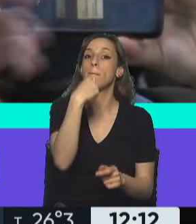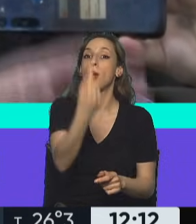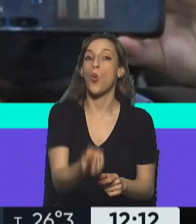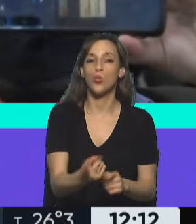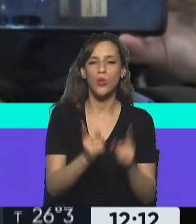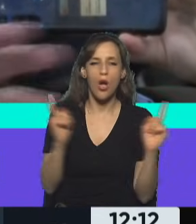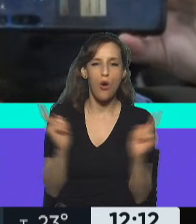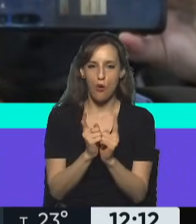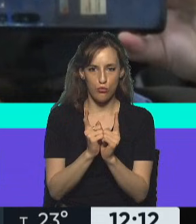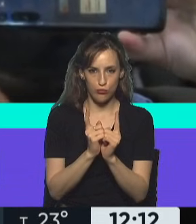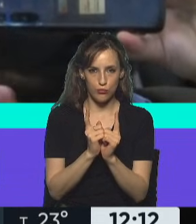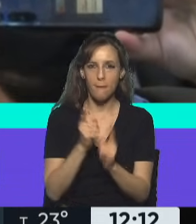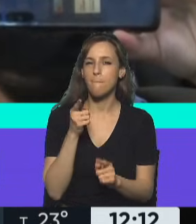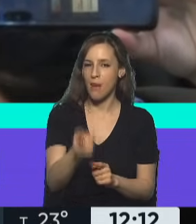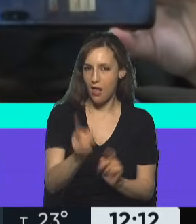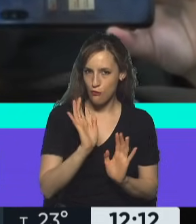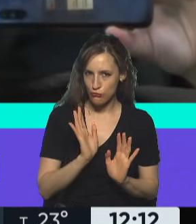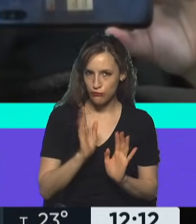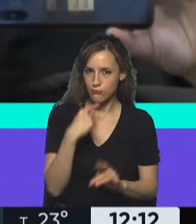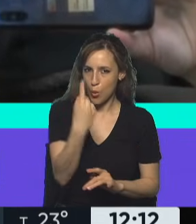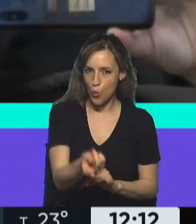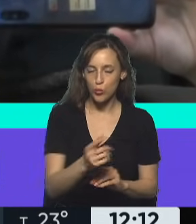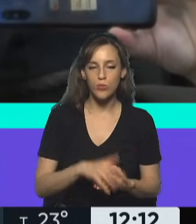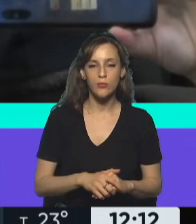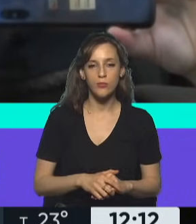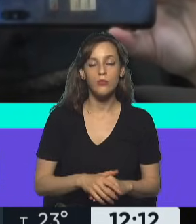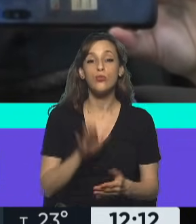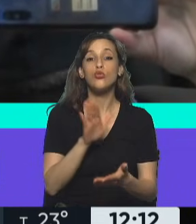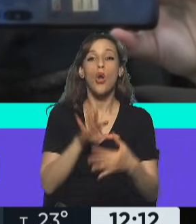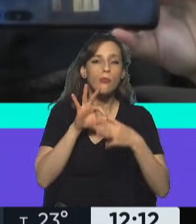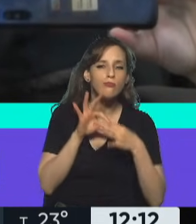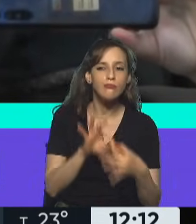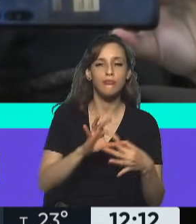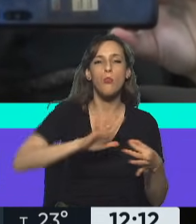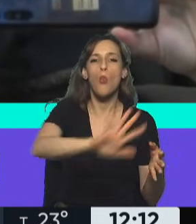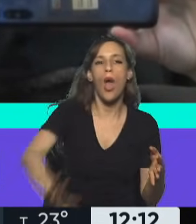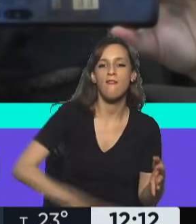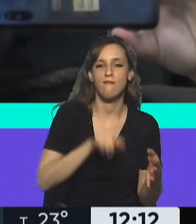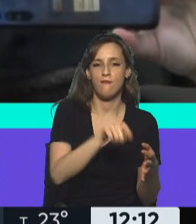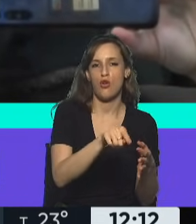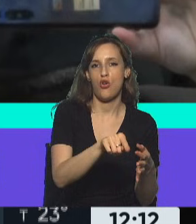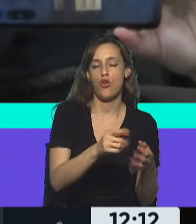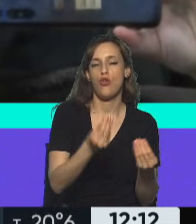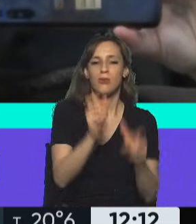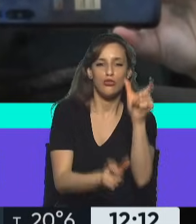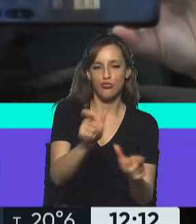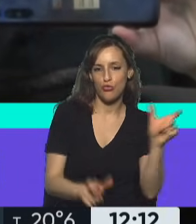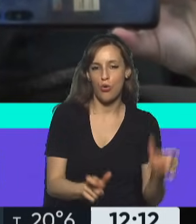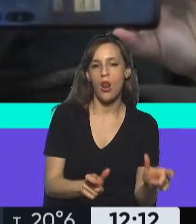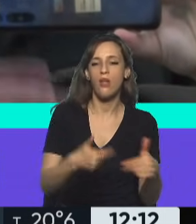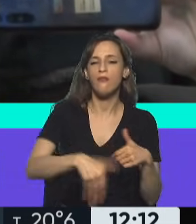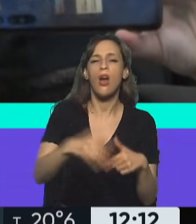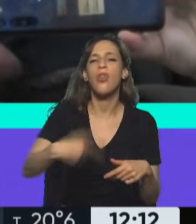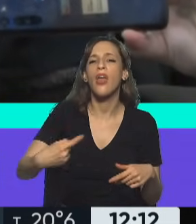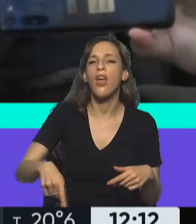muy cortita, muy rápida, y tiene mucho que ver con la gente. ¿Qué va a pasar con la gente, con los congelamientos que